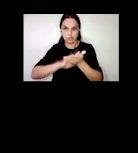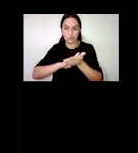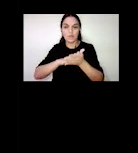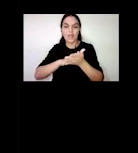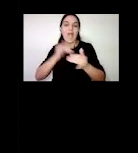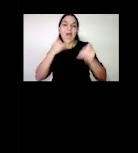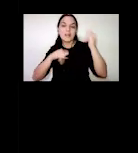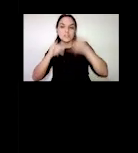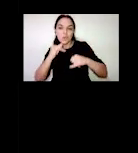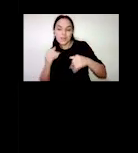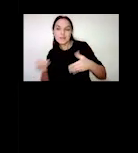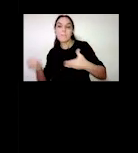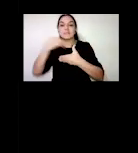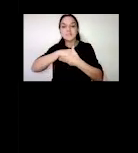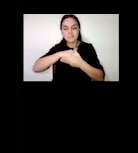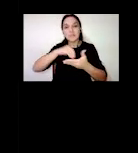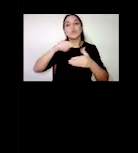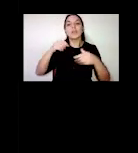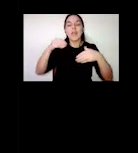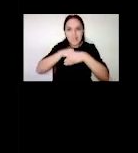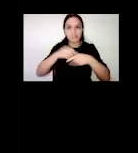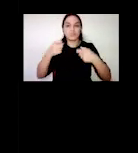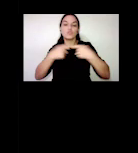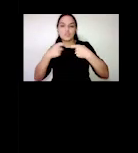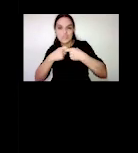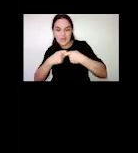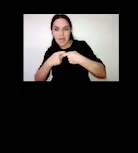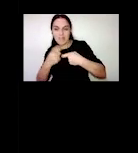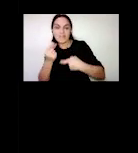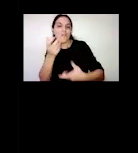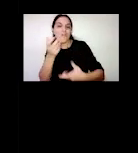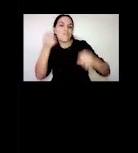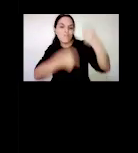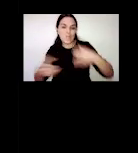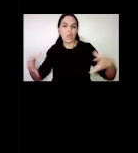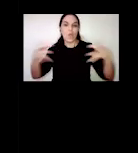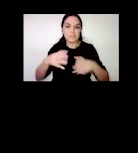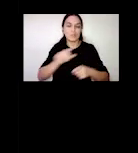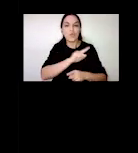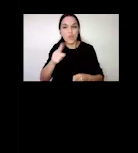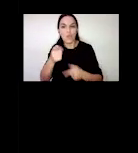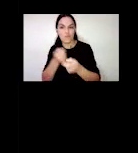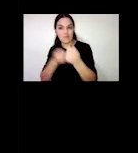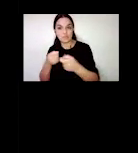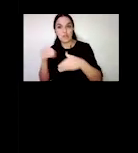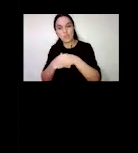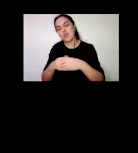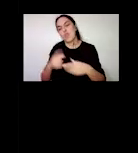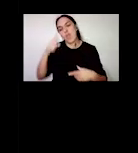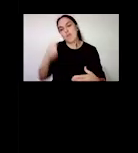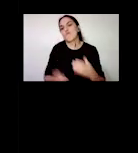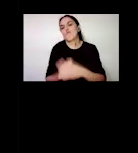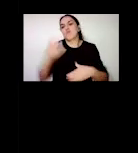y participaciones en sociedades y fideicomisos no financieros, en fundaciones, asociaciones o